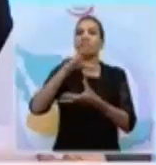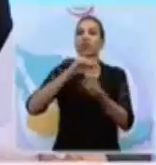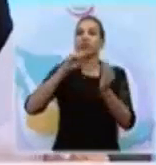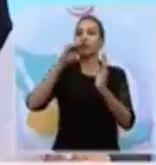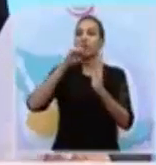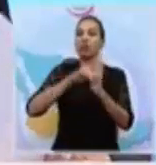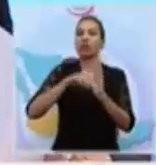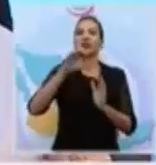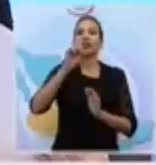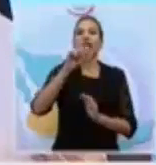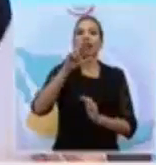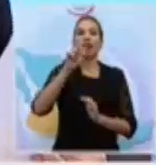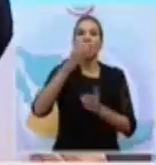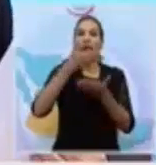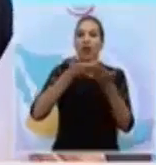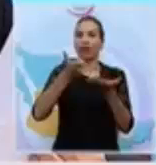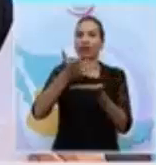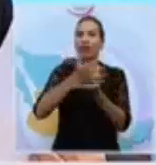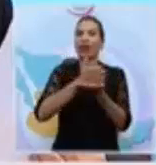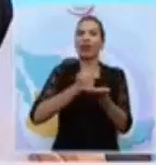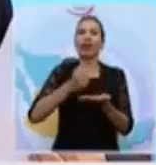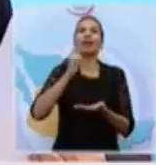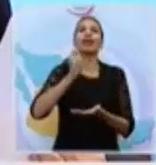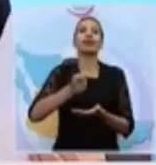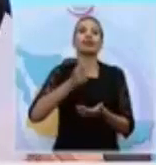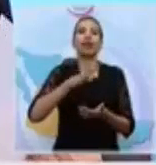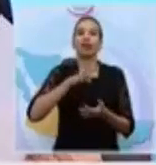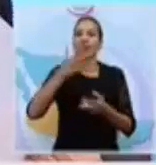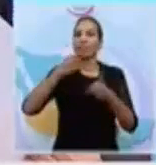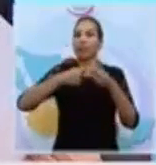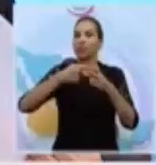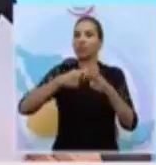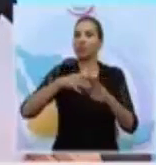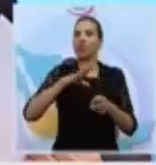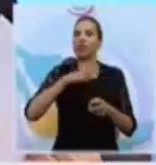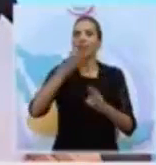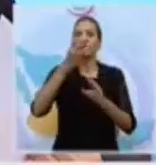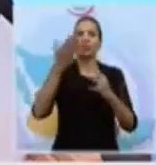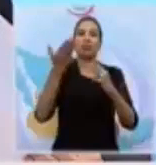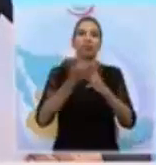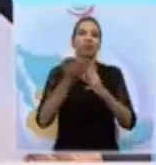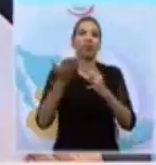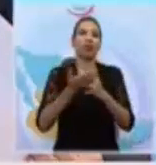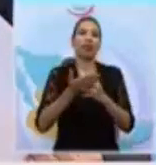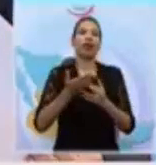El salario mínimo de hoy es más o menos la tercera parte de lo